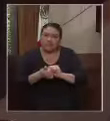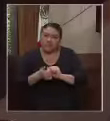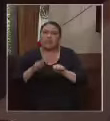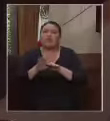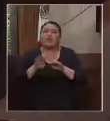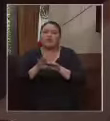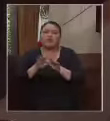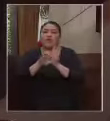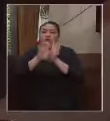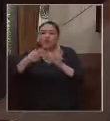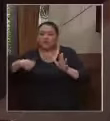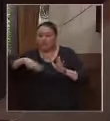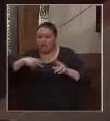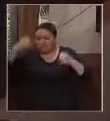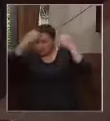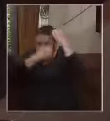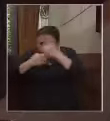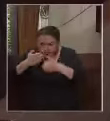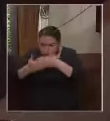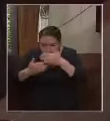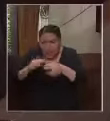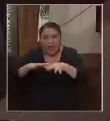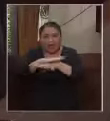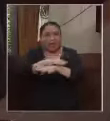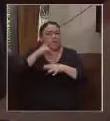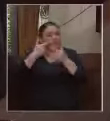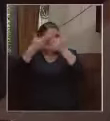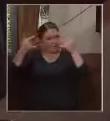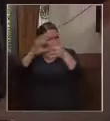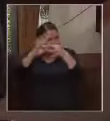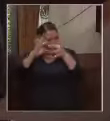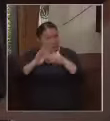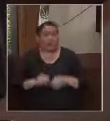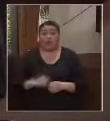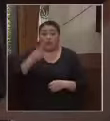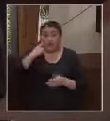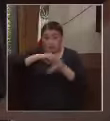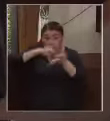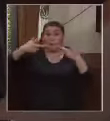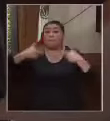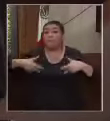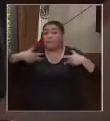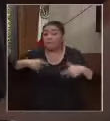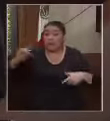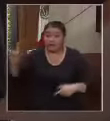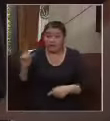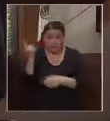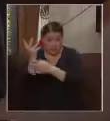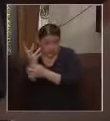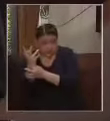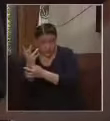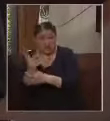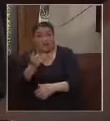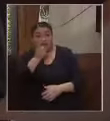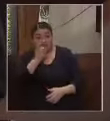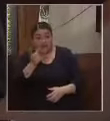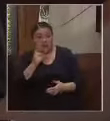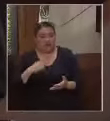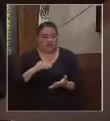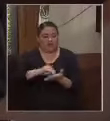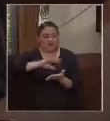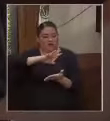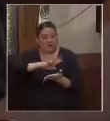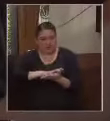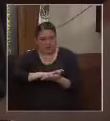pues justamente se han ido desarrollando. Esto es, ya no es suficiente limitarnos con la fórmula del